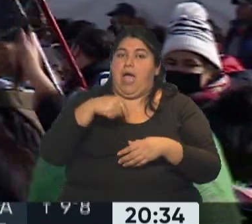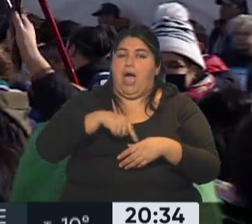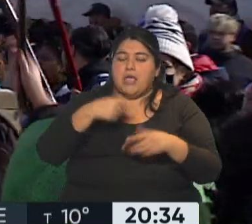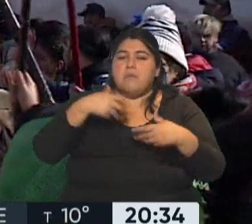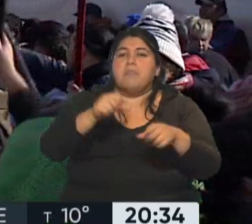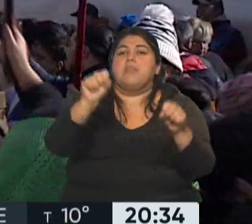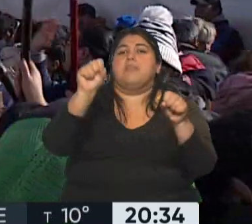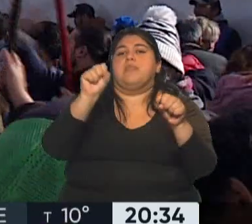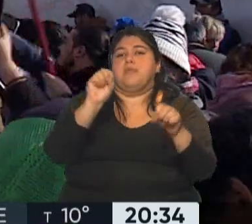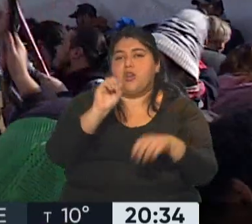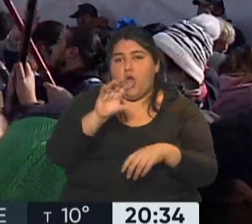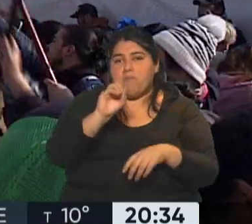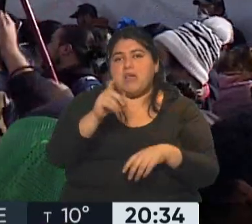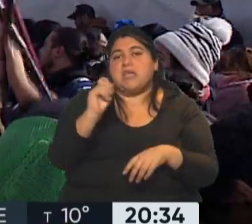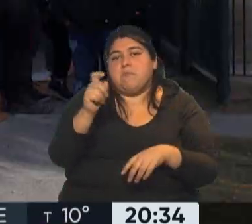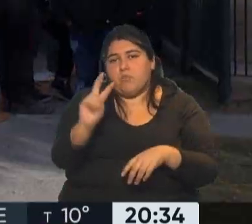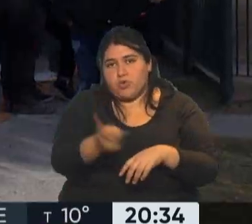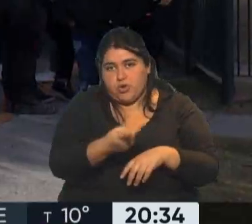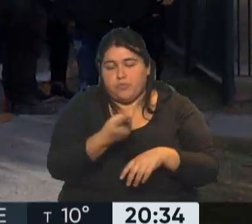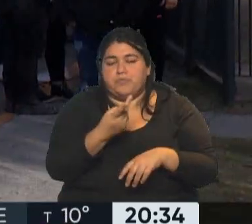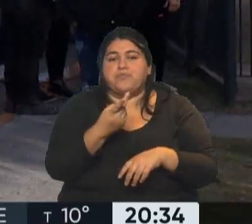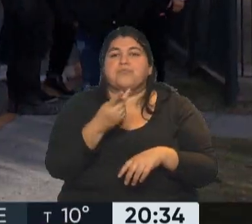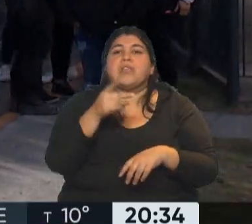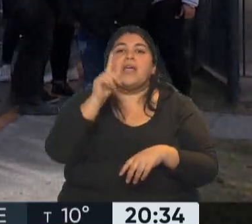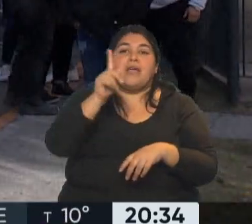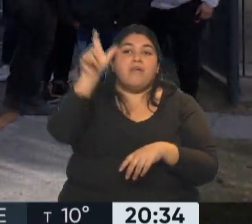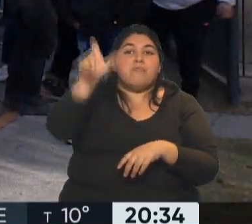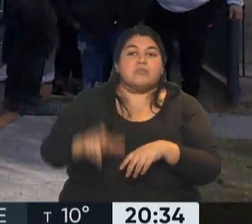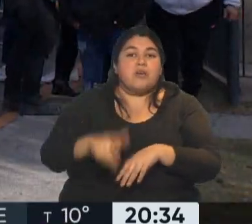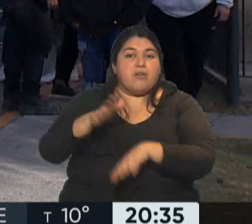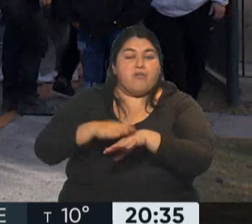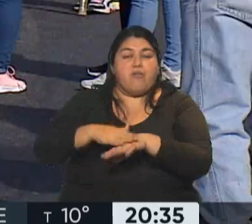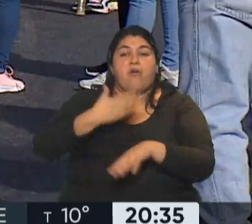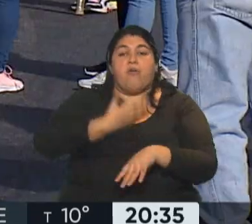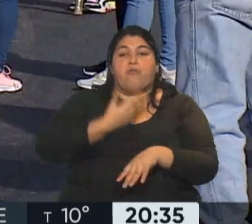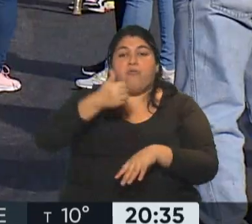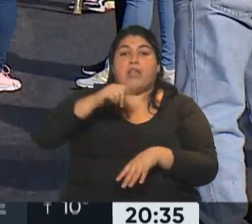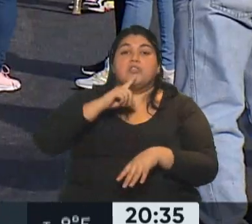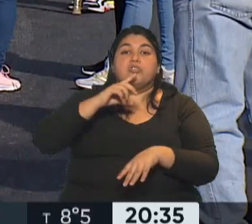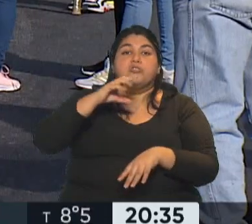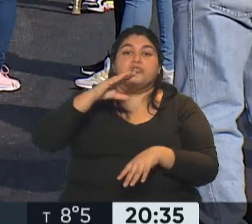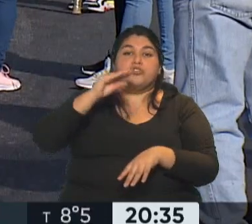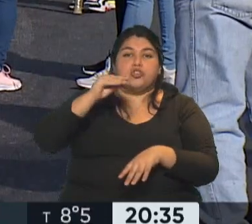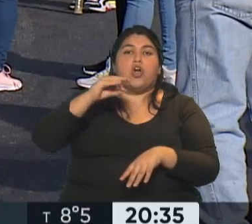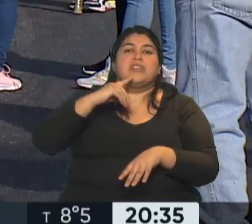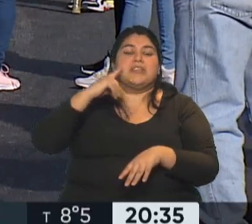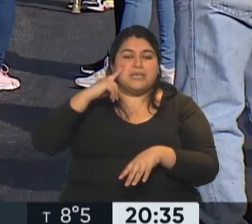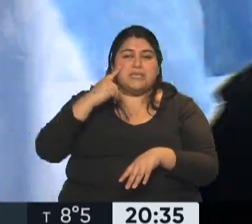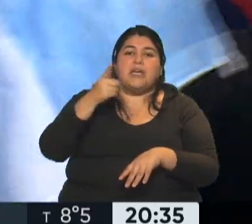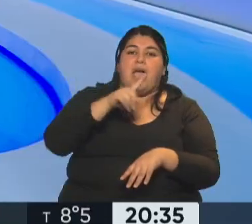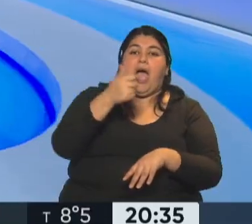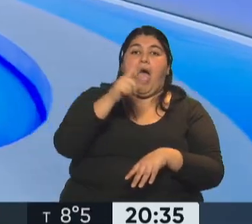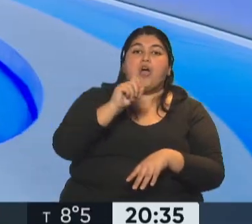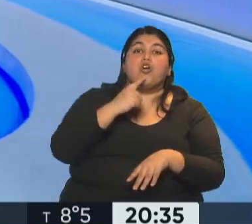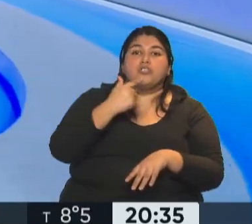enteramos quién había sido este oficial, el comisario Fanchotti y Acosta, que habían sido los 2 que